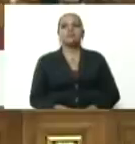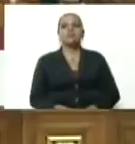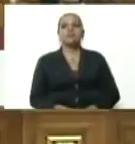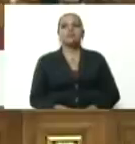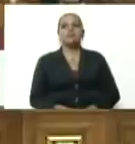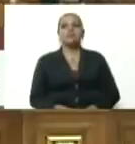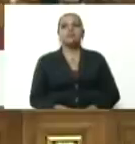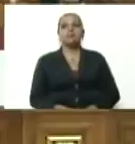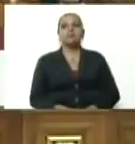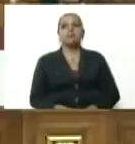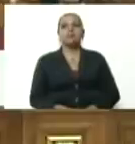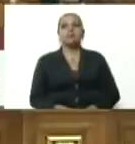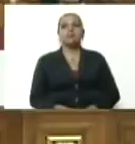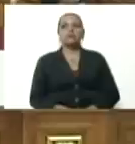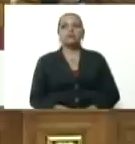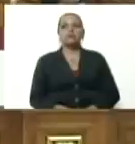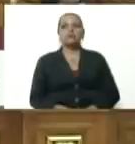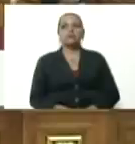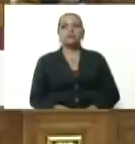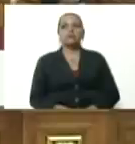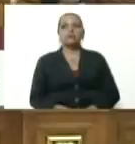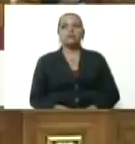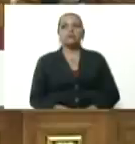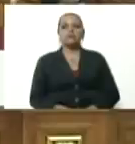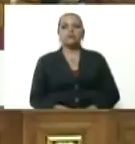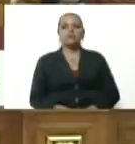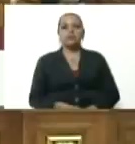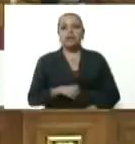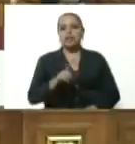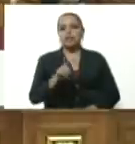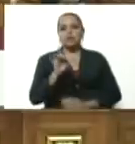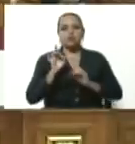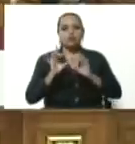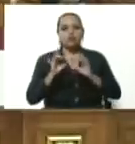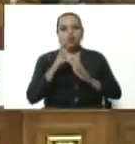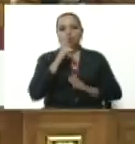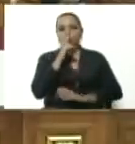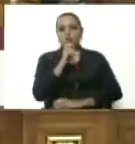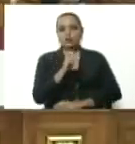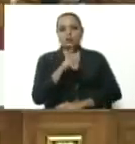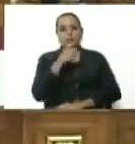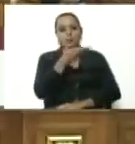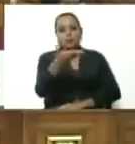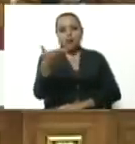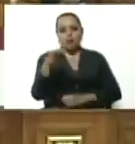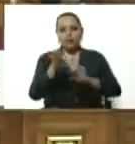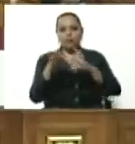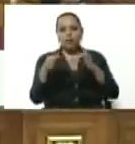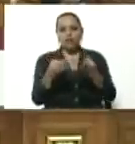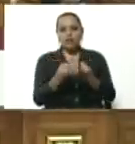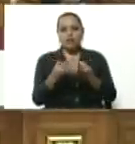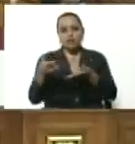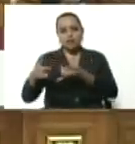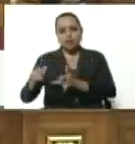Debe ser un dolor terrible, pues. A ellos paz y tranquilidad